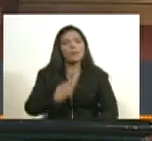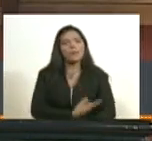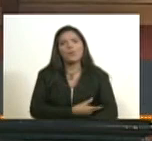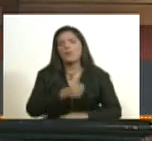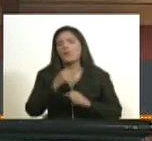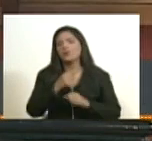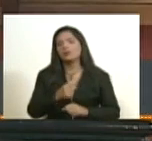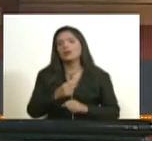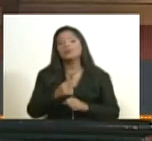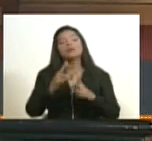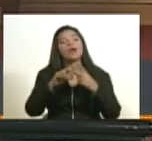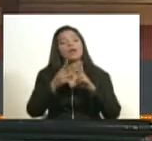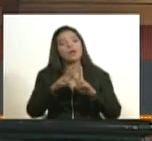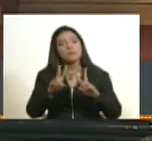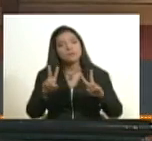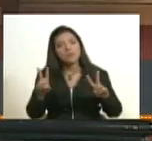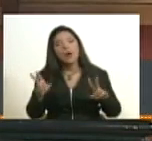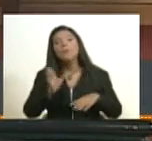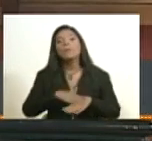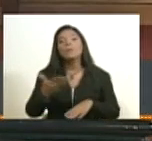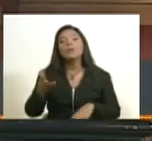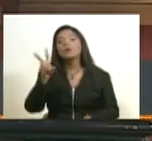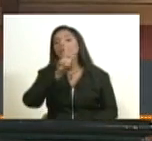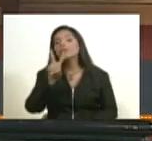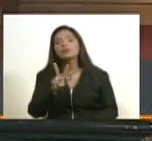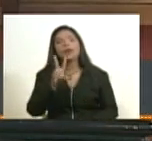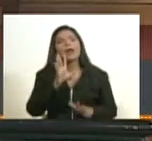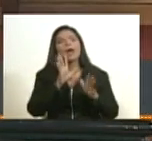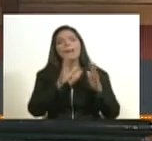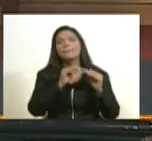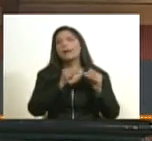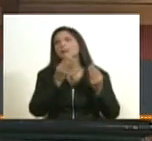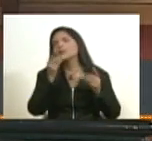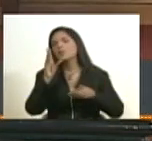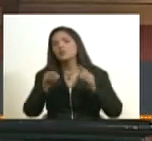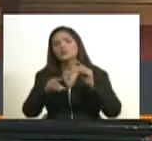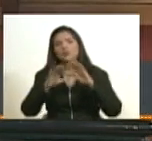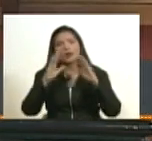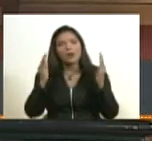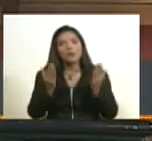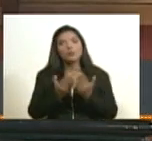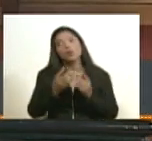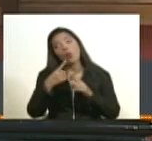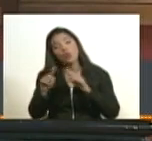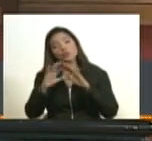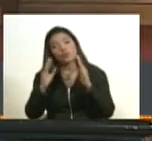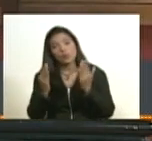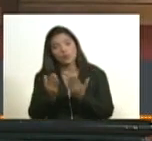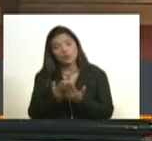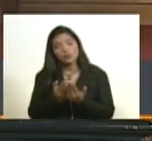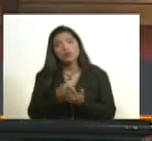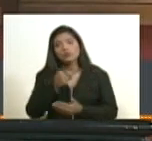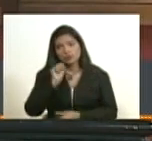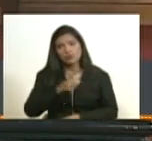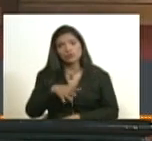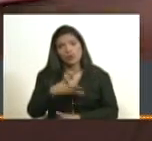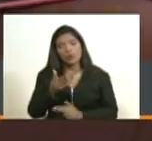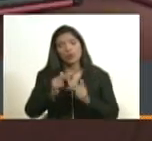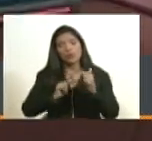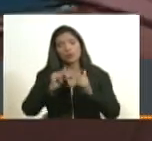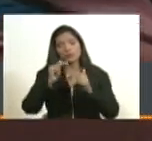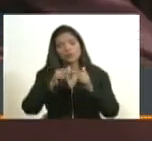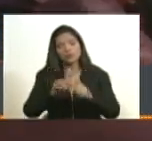energética en paz. Porque Venezuela es la esperanza de muchos en el mundo, de que otro mundo es posible construirlo.